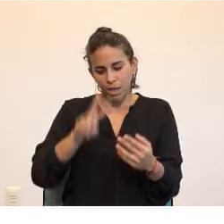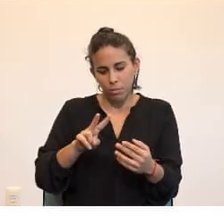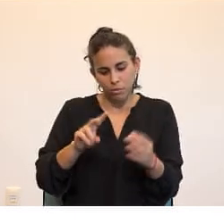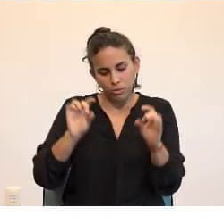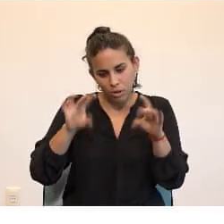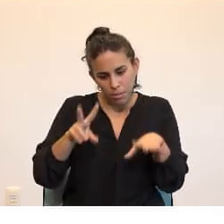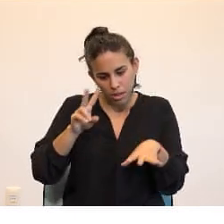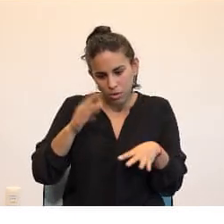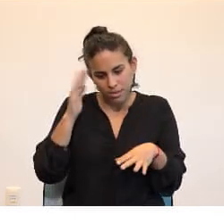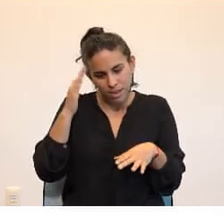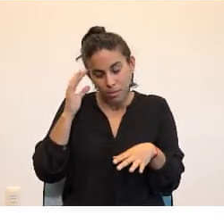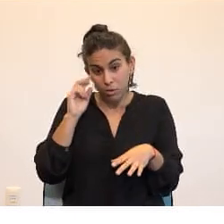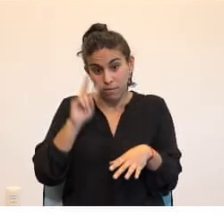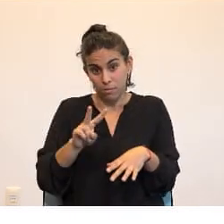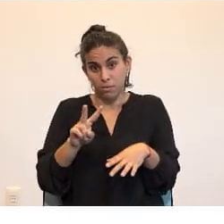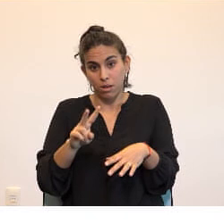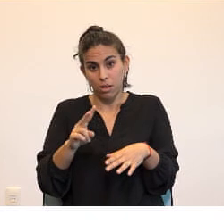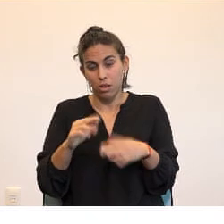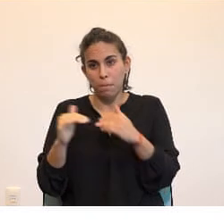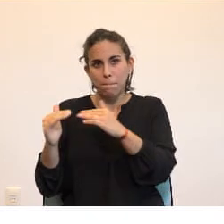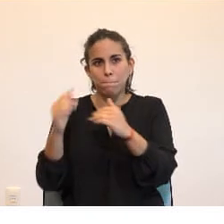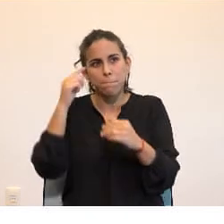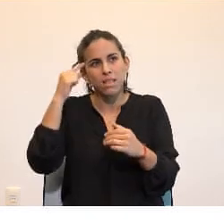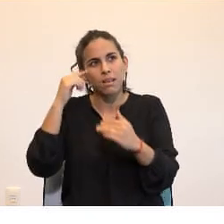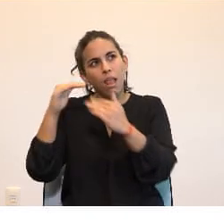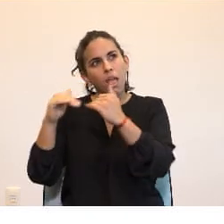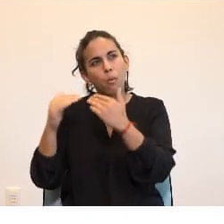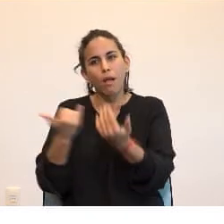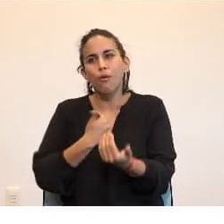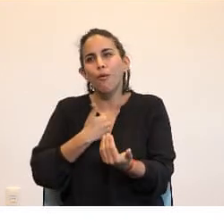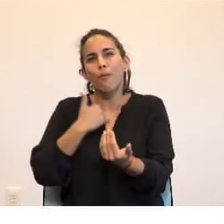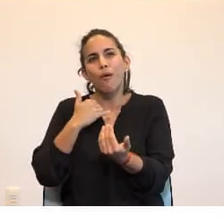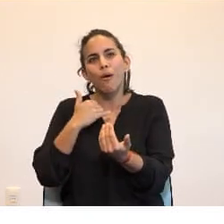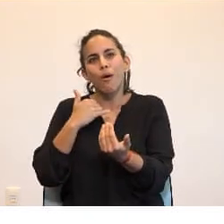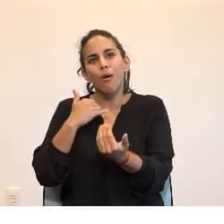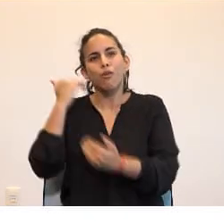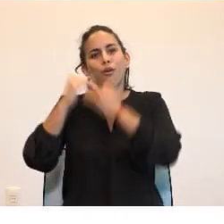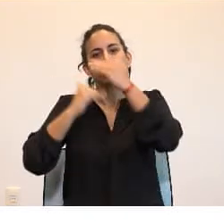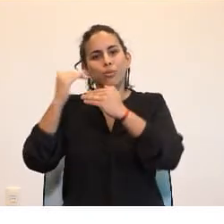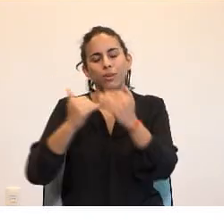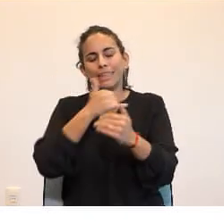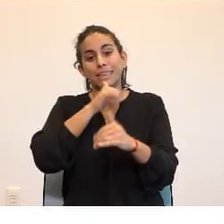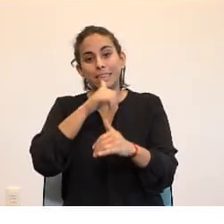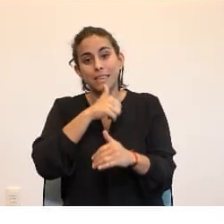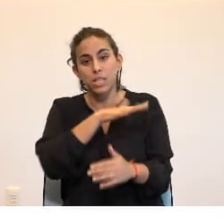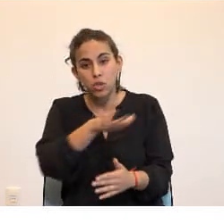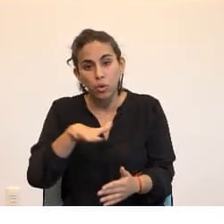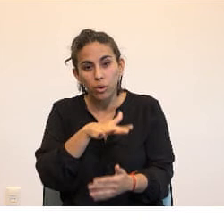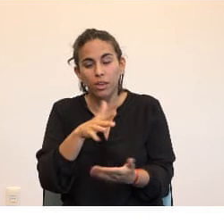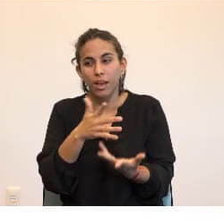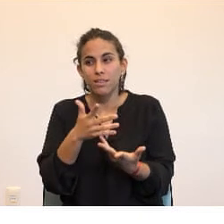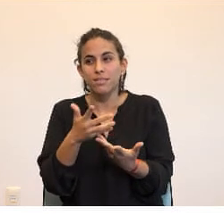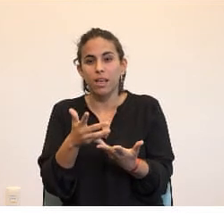que vamos a ver y los que piensan igual, y entonces cómo construir este relato, estas historias